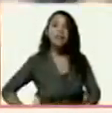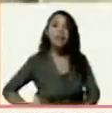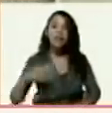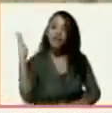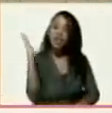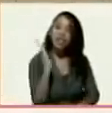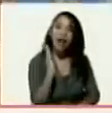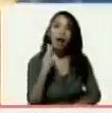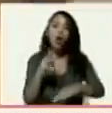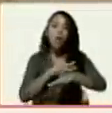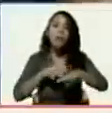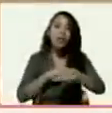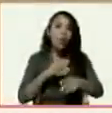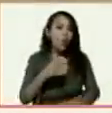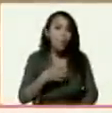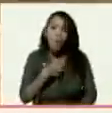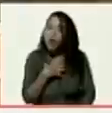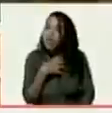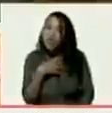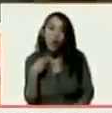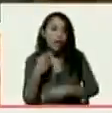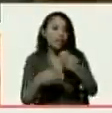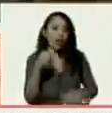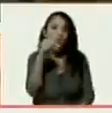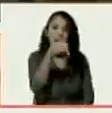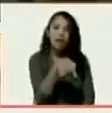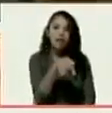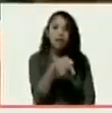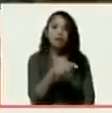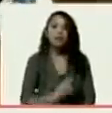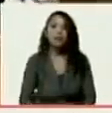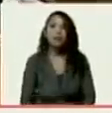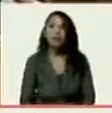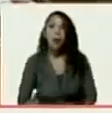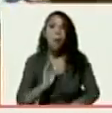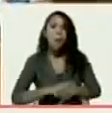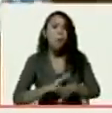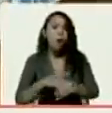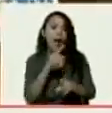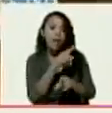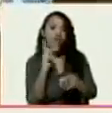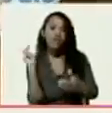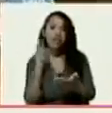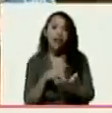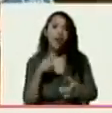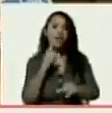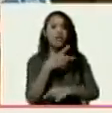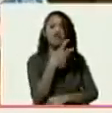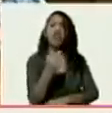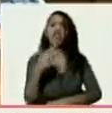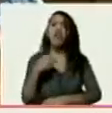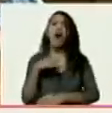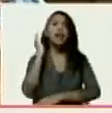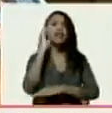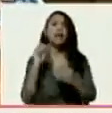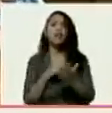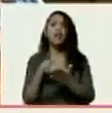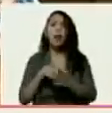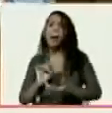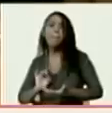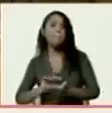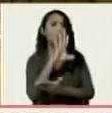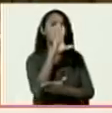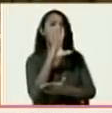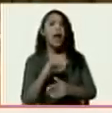con los ministros, no han podido hacerlo desde aquí, porque ellos llegaron y dijeron, no, llegamos a la Asamblea Nacional para sacar al